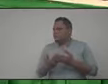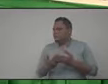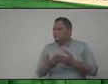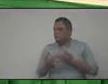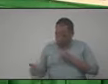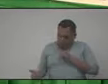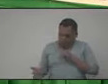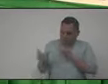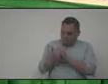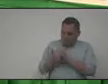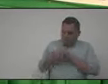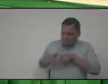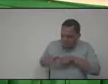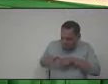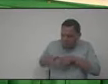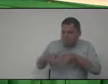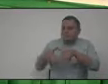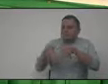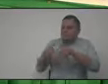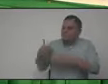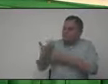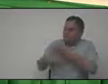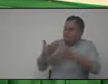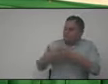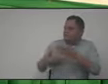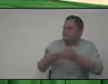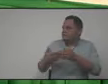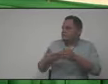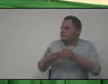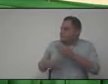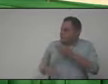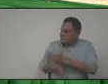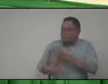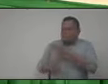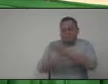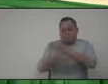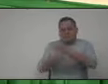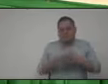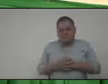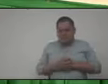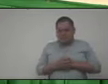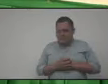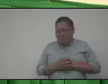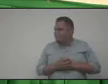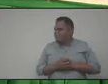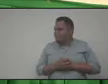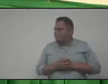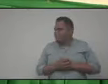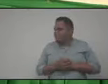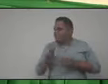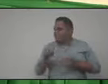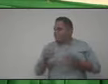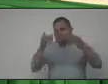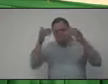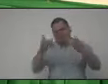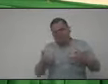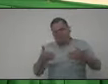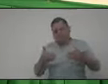estar conmigo de la mano en todo este proceso, porque es un proceso gigante. No hay discapacidad,